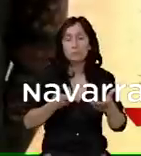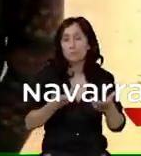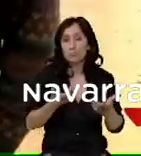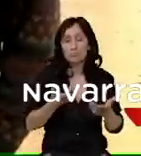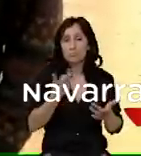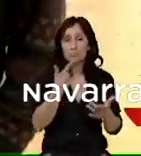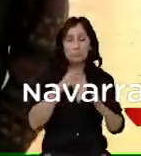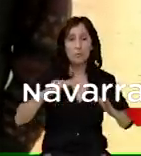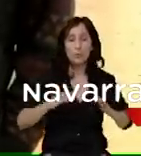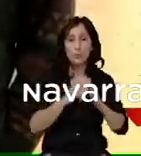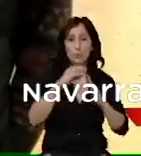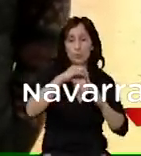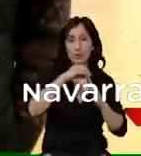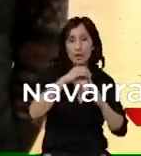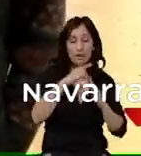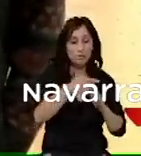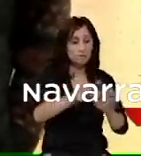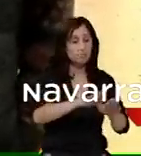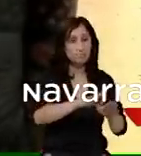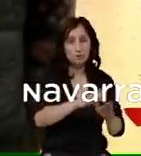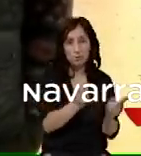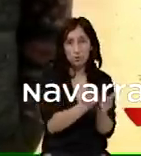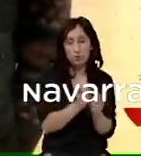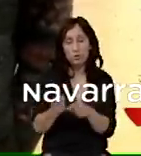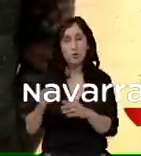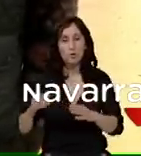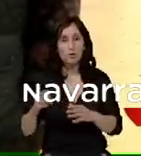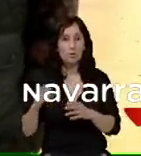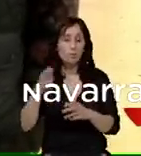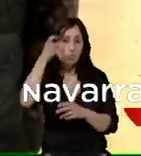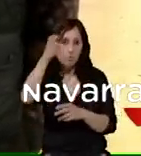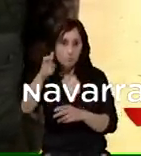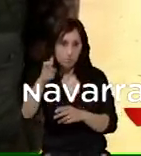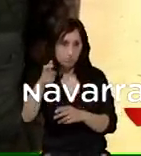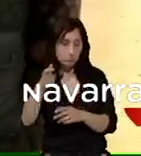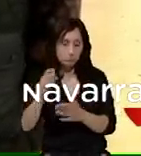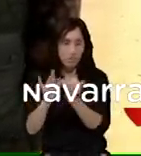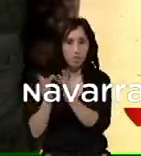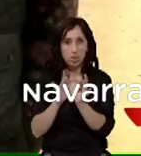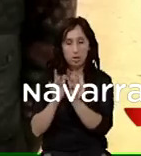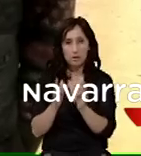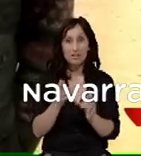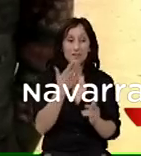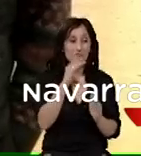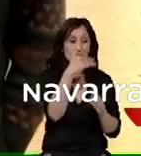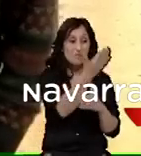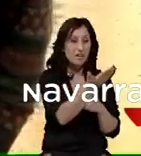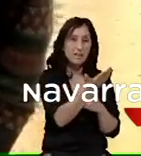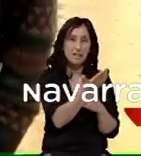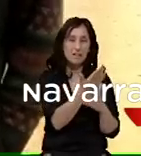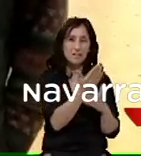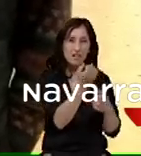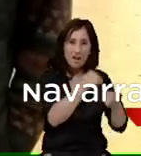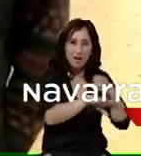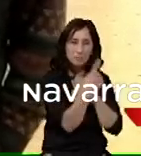Y pasamos mucho más en el pueblo y nos hacemos más sociales. Porque el que está mucho tiempo afuera se ha salvajado un poco.